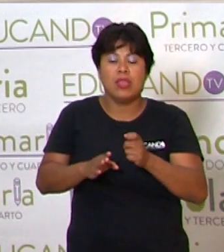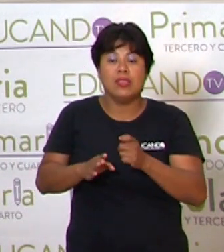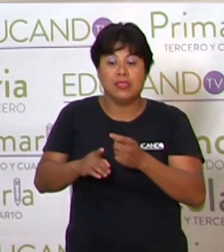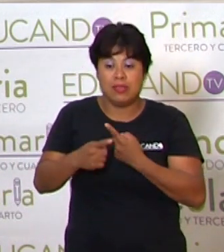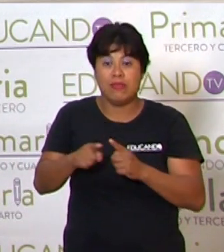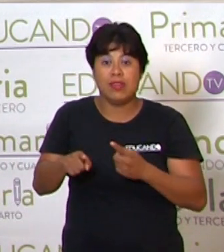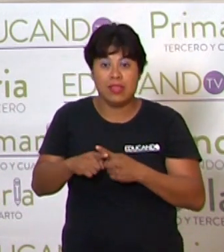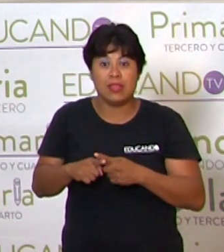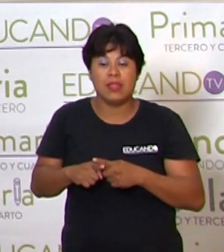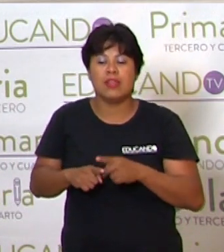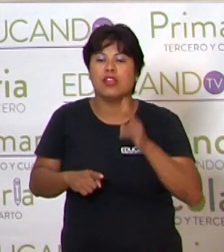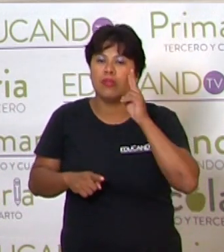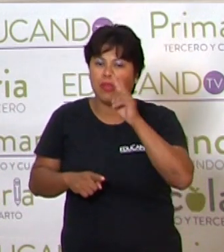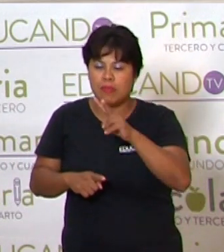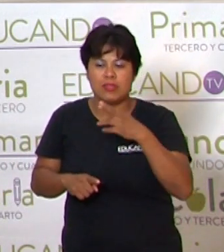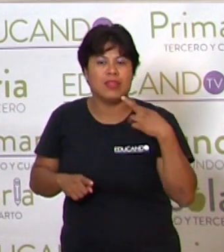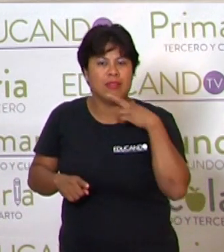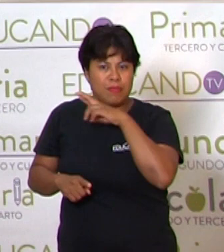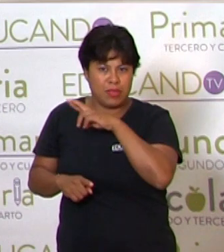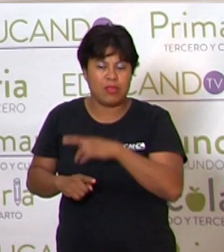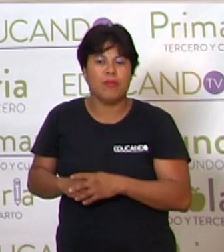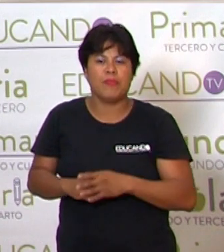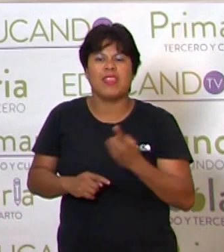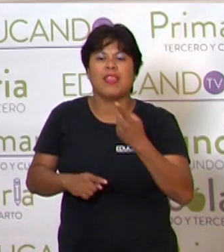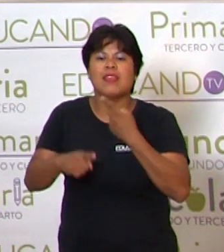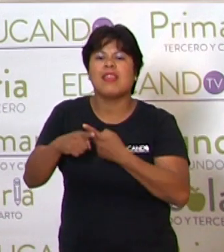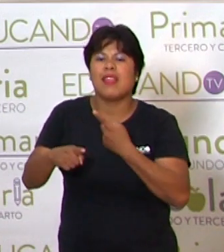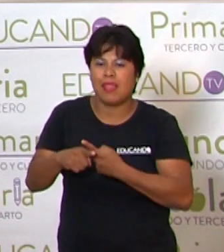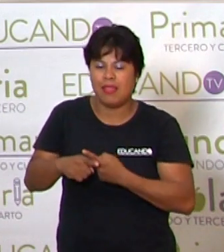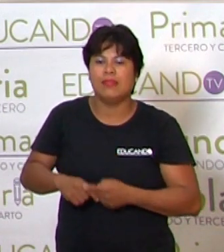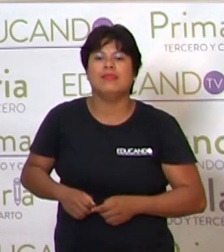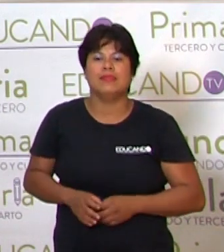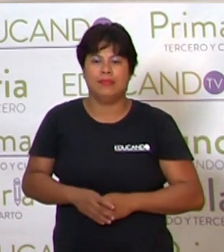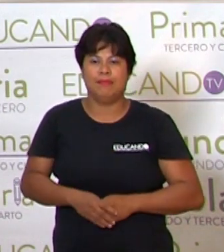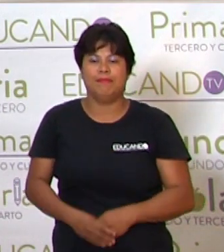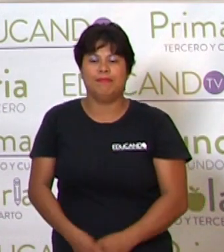están deformes, los reconocemos inmediatamente quiénes son.